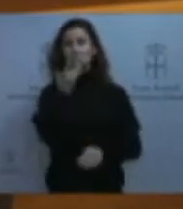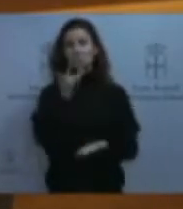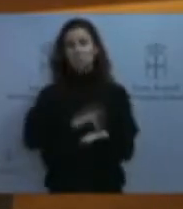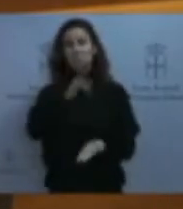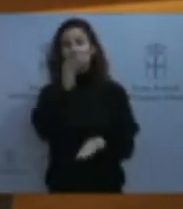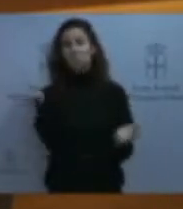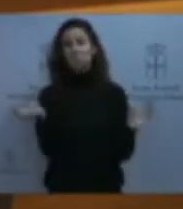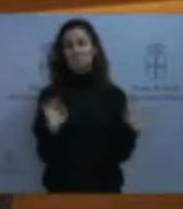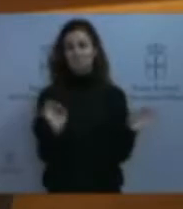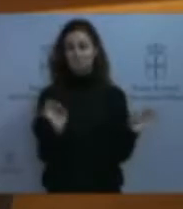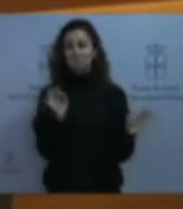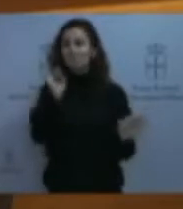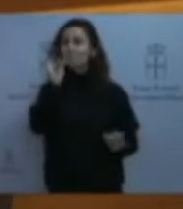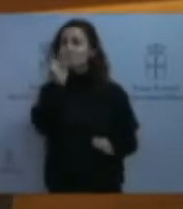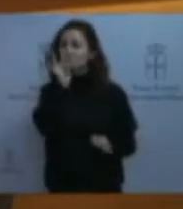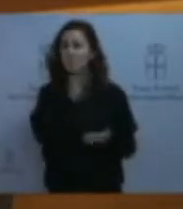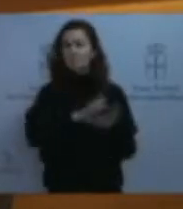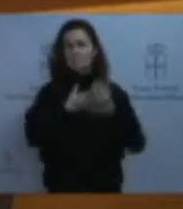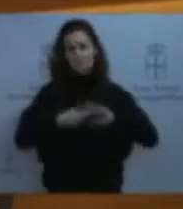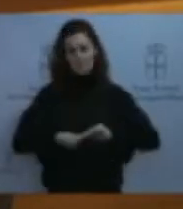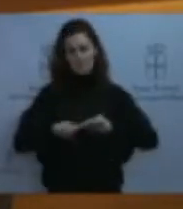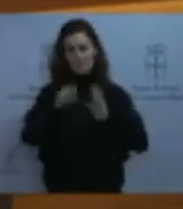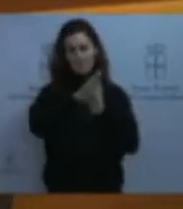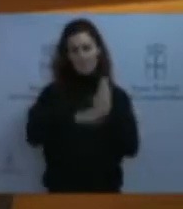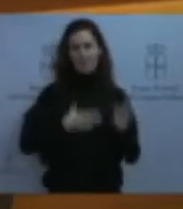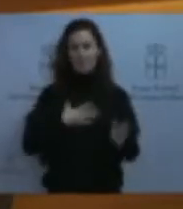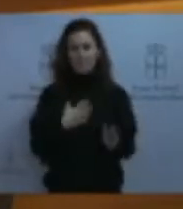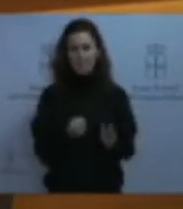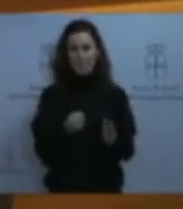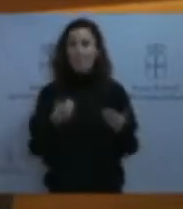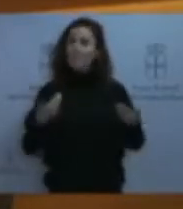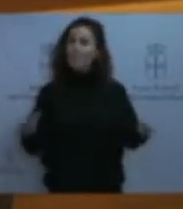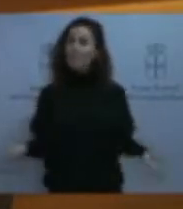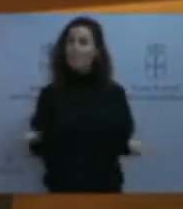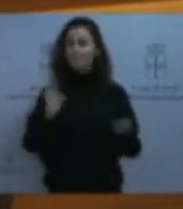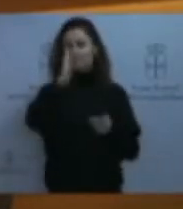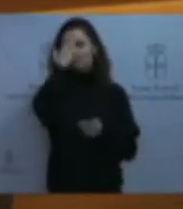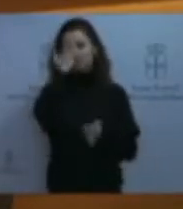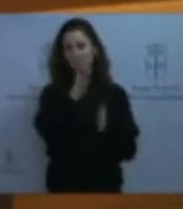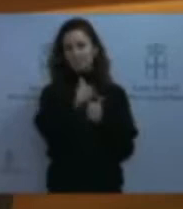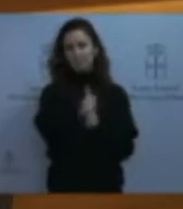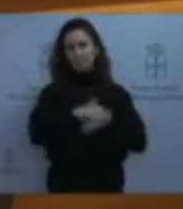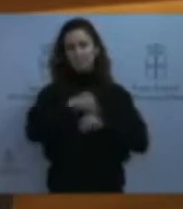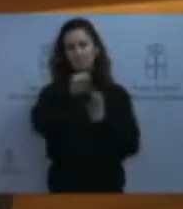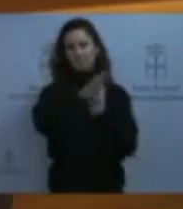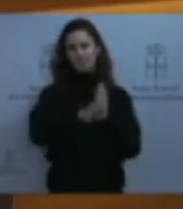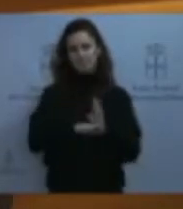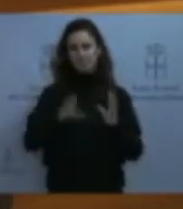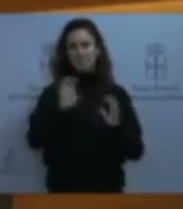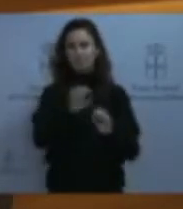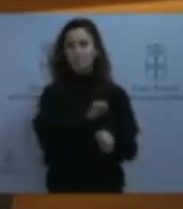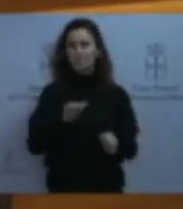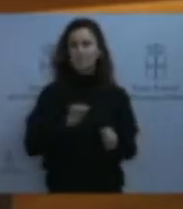favorecer aplicar medidas en prevención de forma valiente, y así seguimos encabezando la lista de las comunidades autónomas con